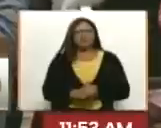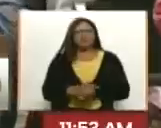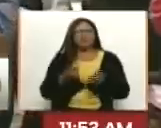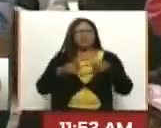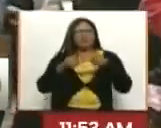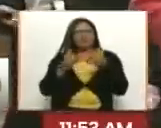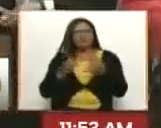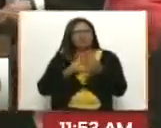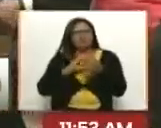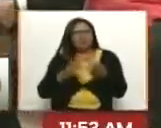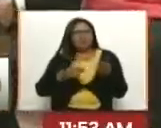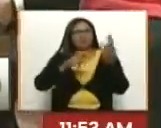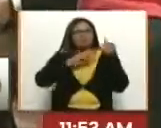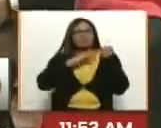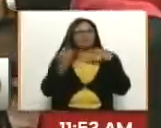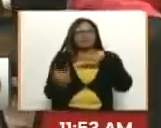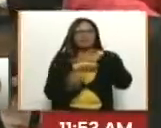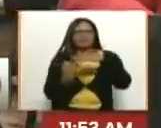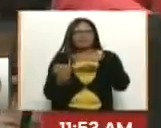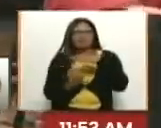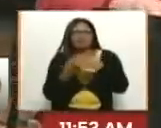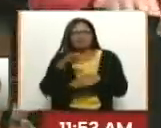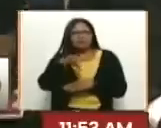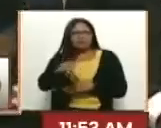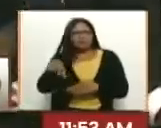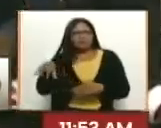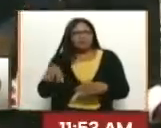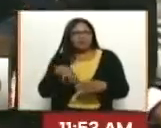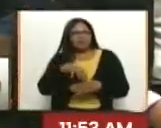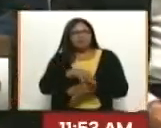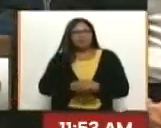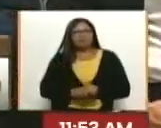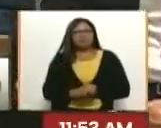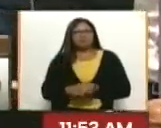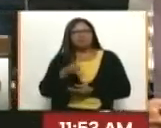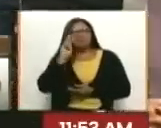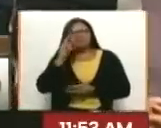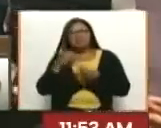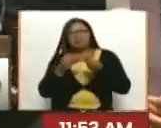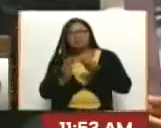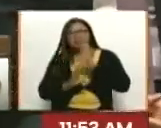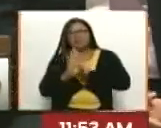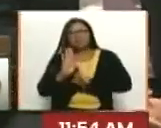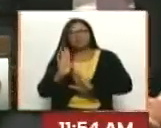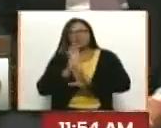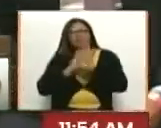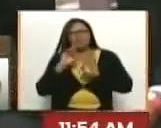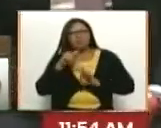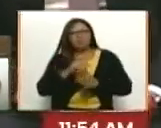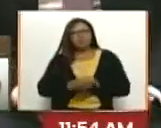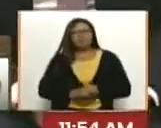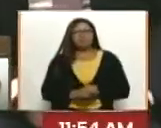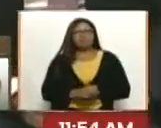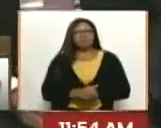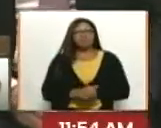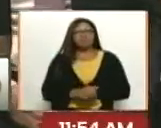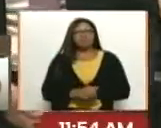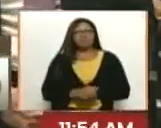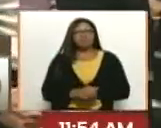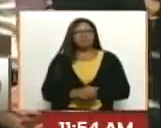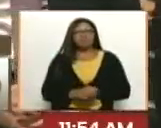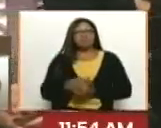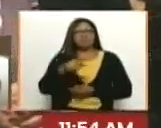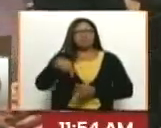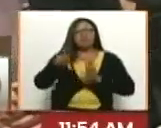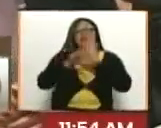y representantes de instituciones del Estado. Vamos a ver cómo se desarrolla esta actividad. Y también a la